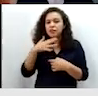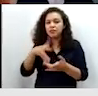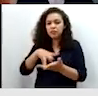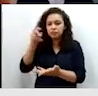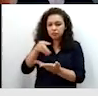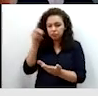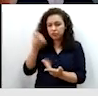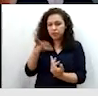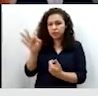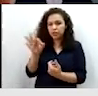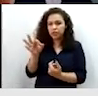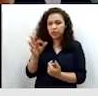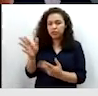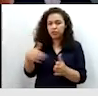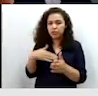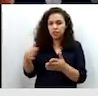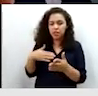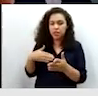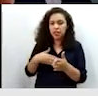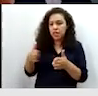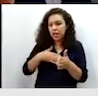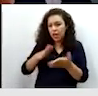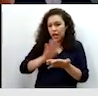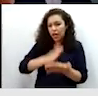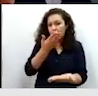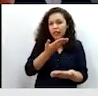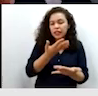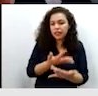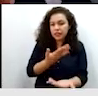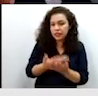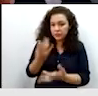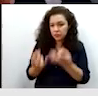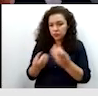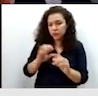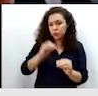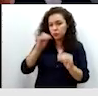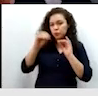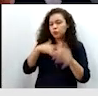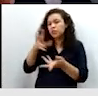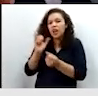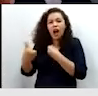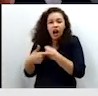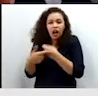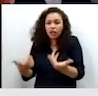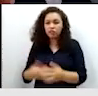del carboncito que nos sobra a lo mejor de una carnita asada o cal en su dado caso.